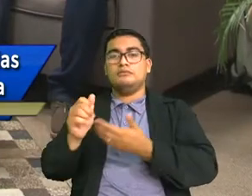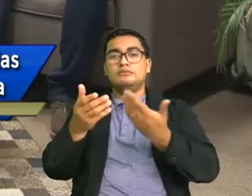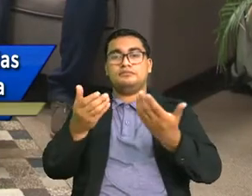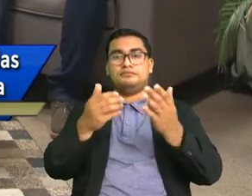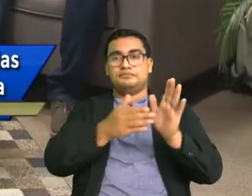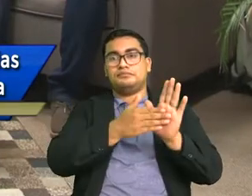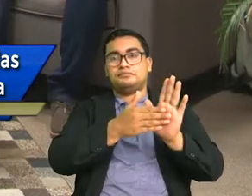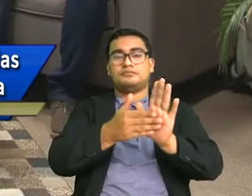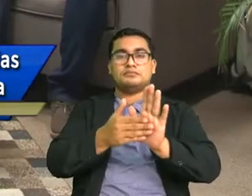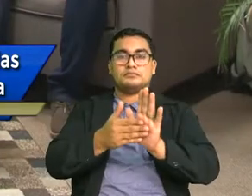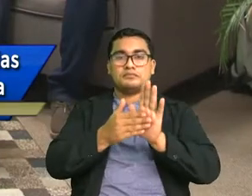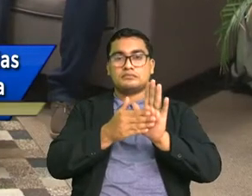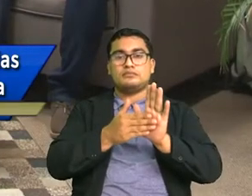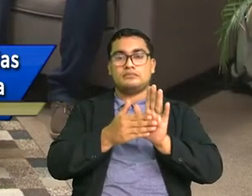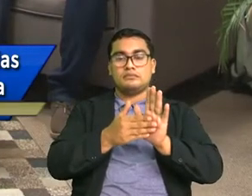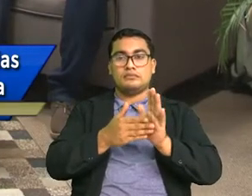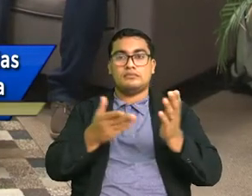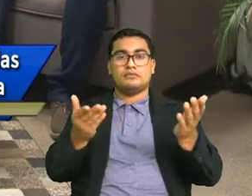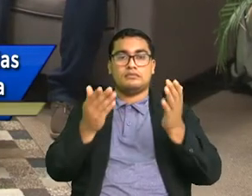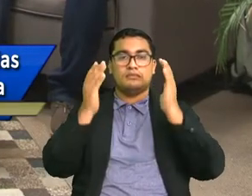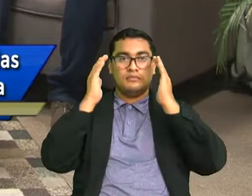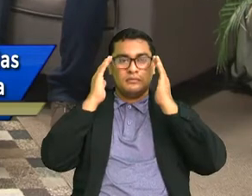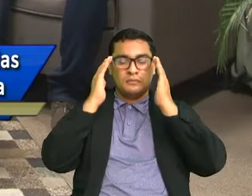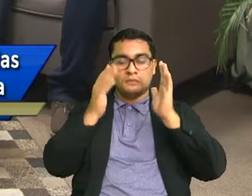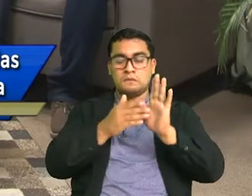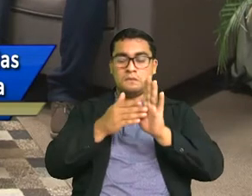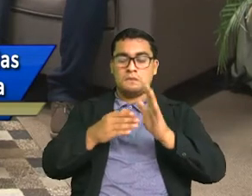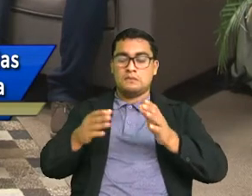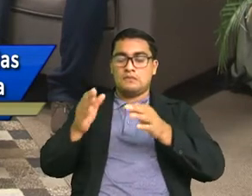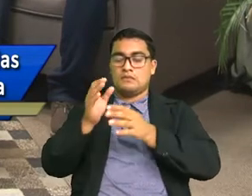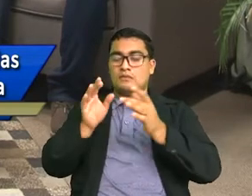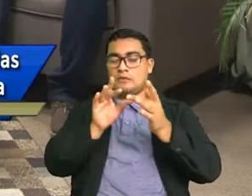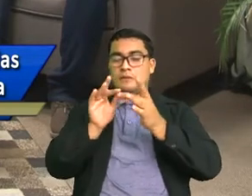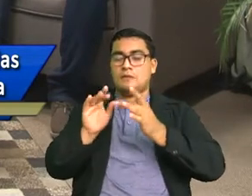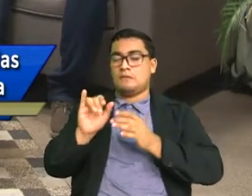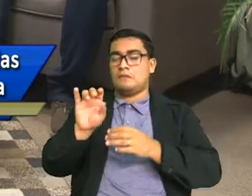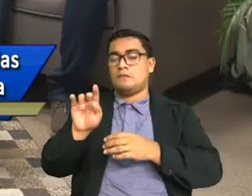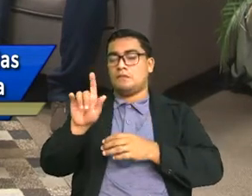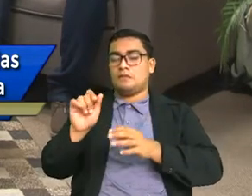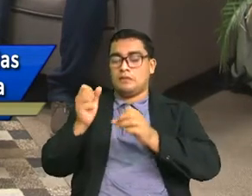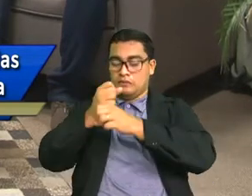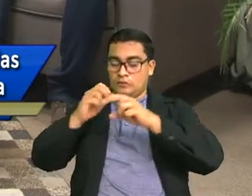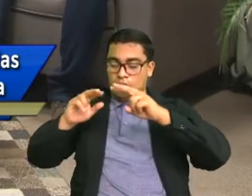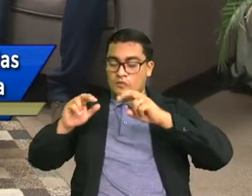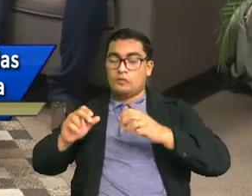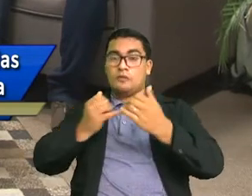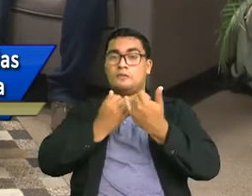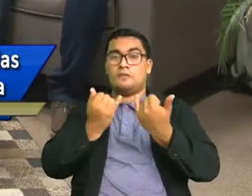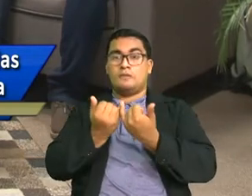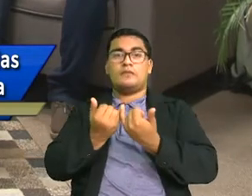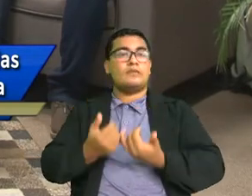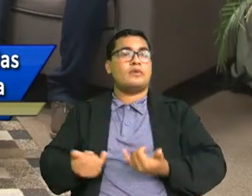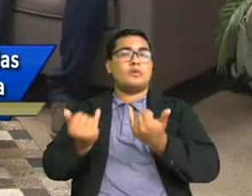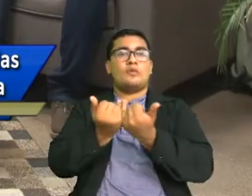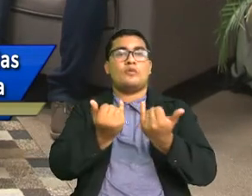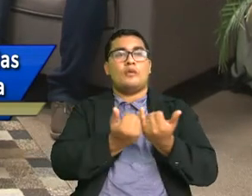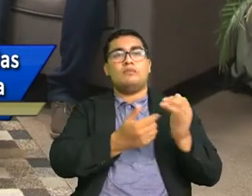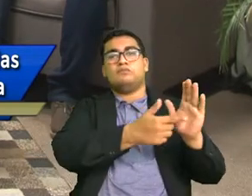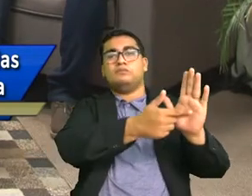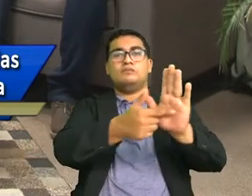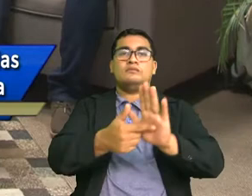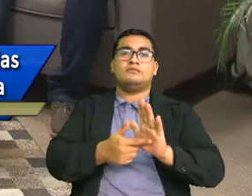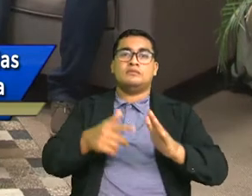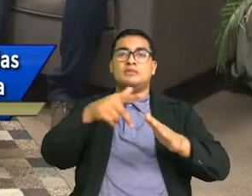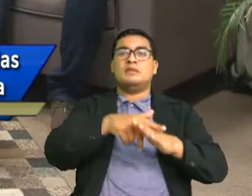de un centro de desarrollo tecnológico muy especializado que tenemos como inta que sea un modelo de desarrollo tecnológico en fin en donde el